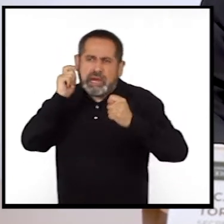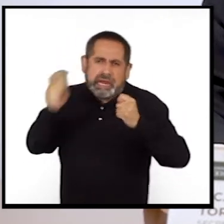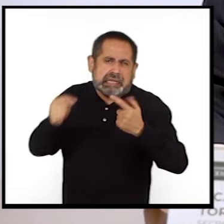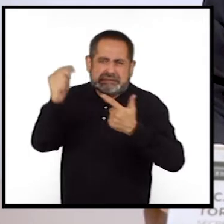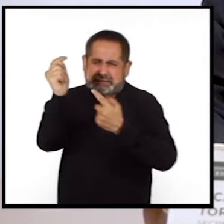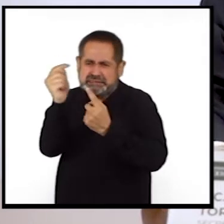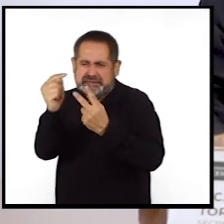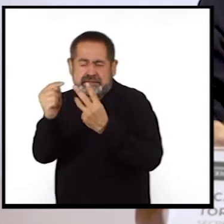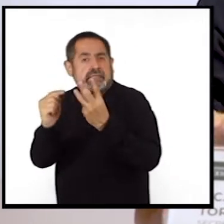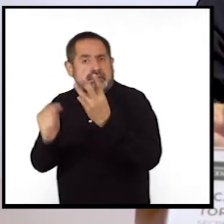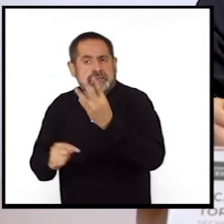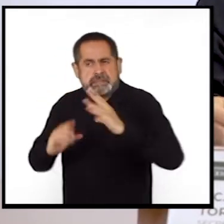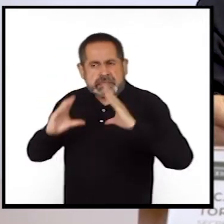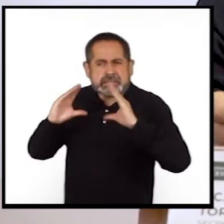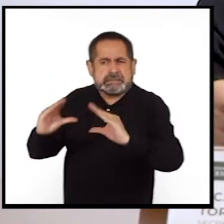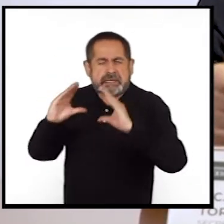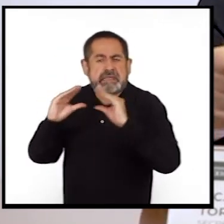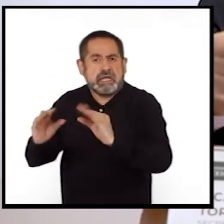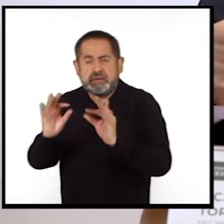turística y se